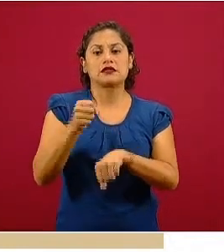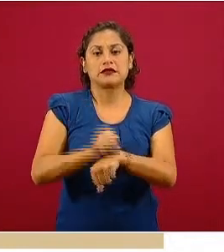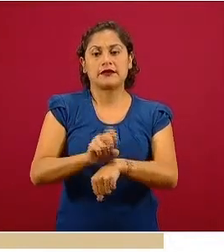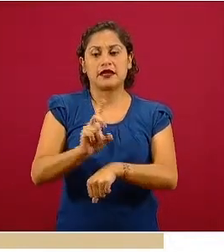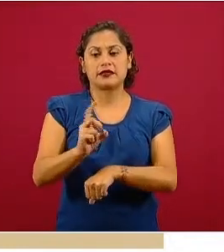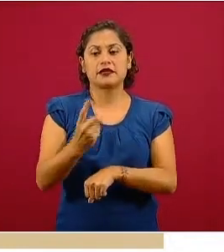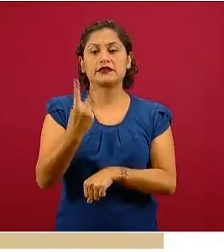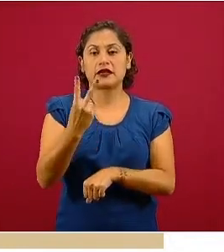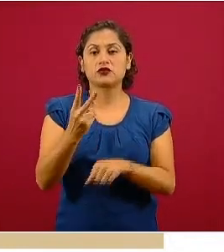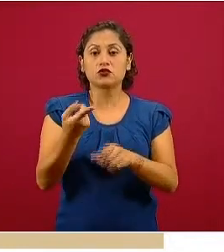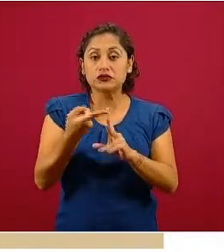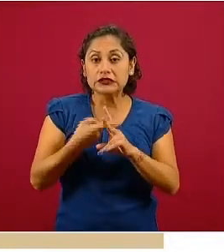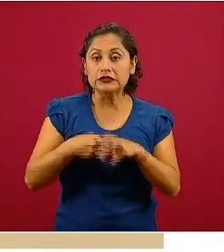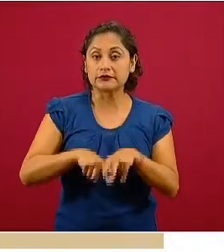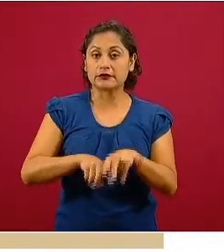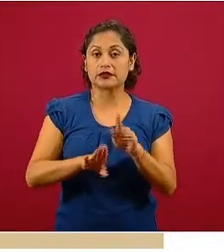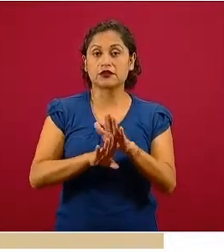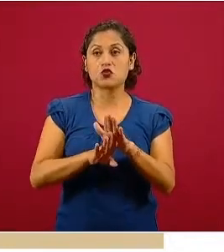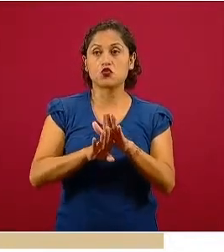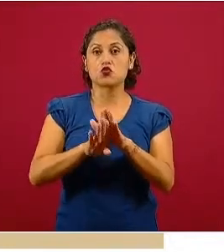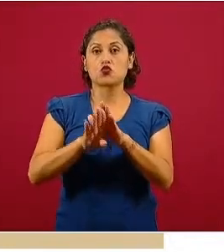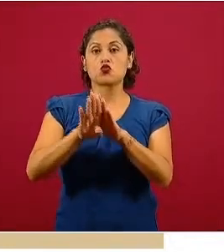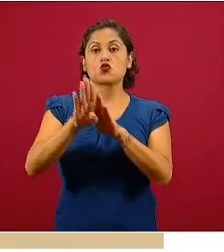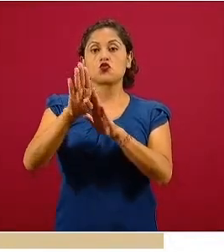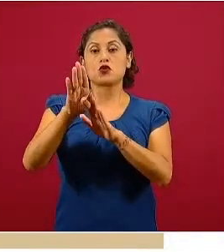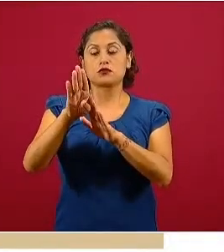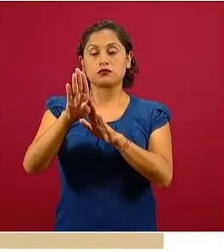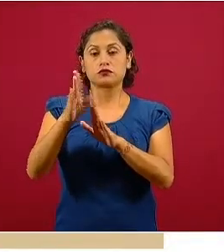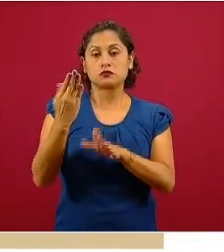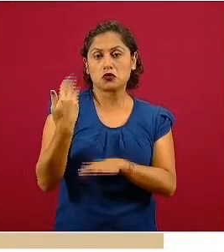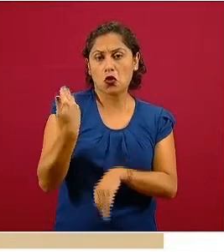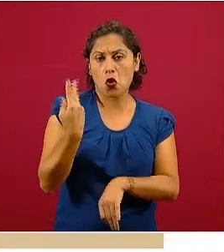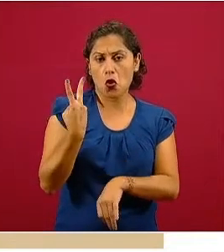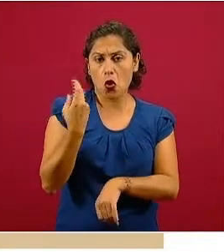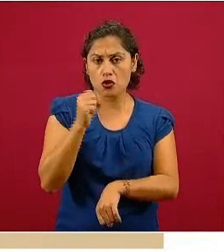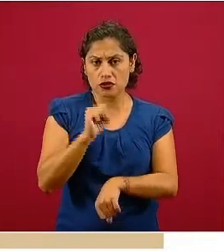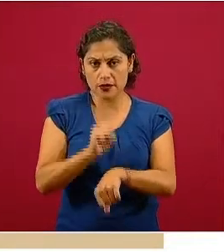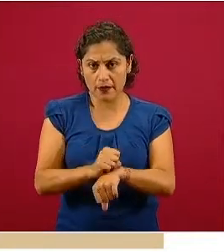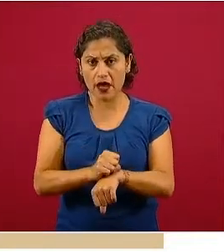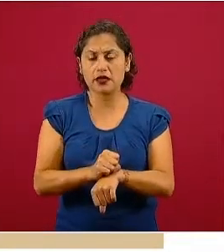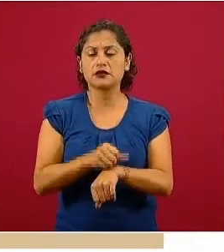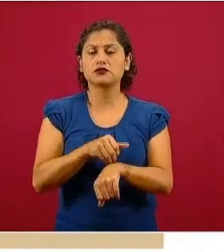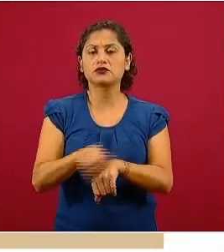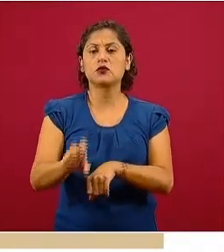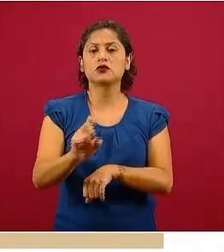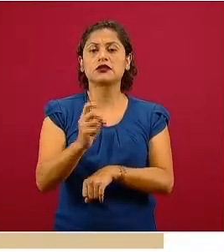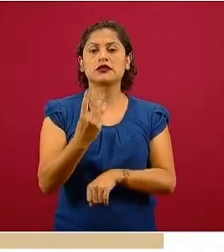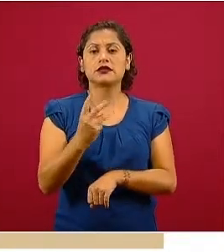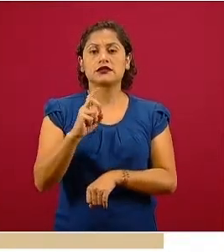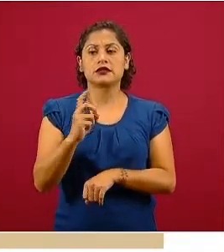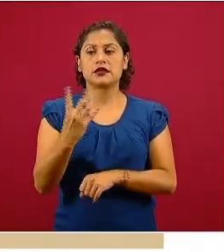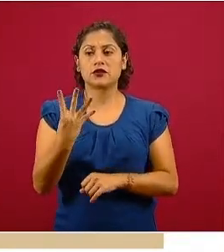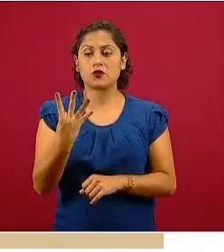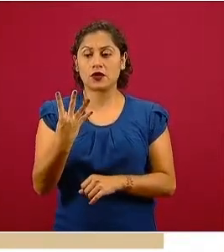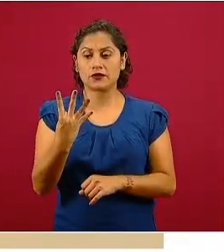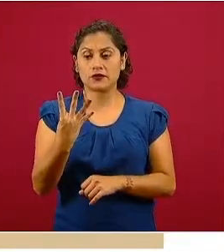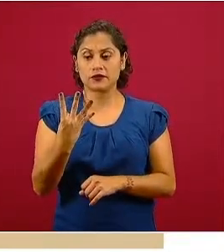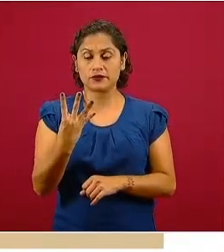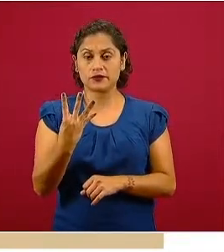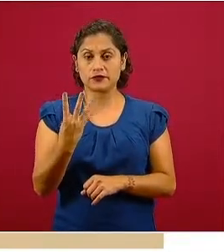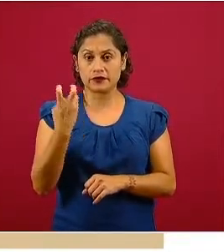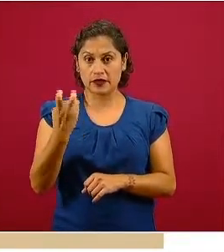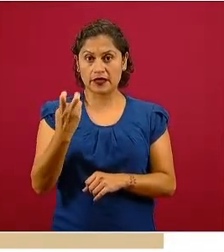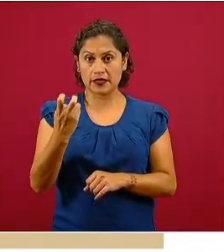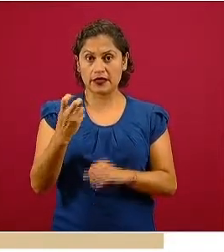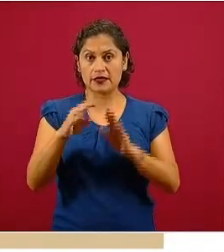estaba mostrando ACME y al menos en las últimas 2 semanas, 33 y 34, con tendencias